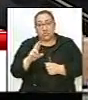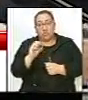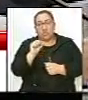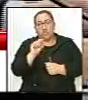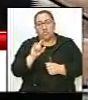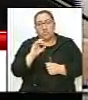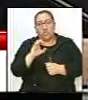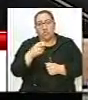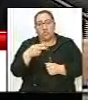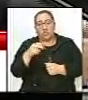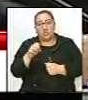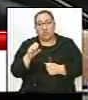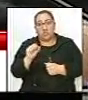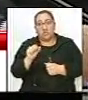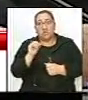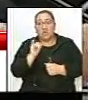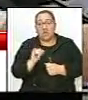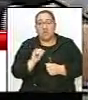por ejemplo,